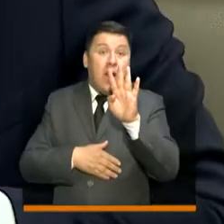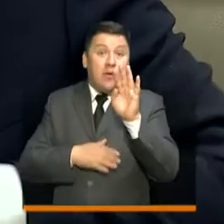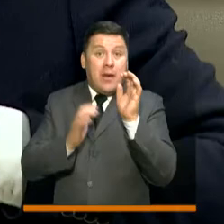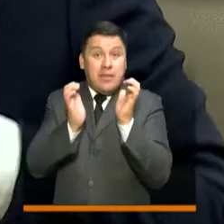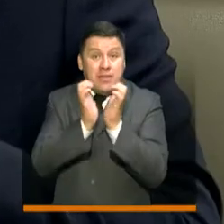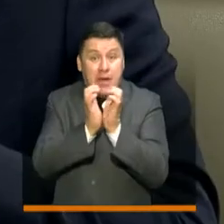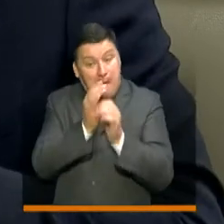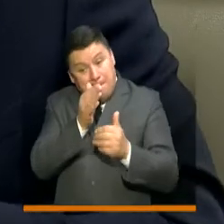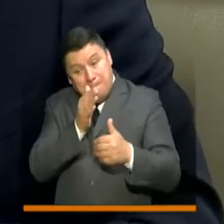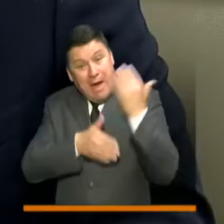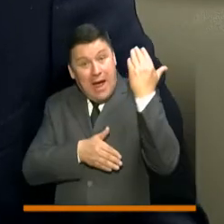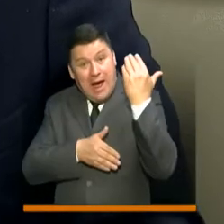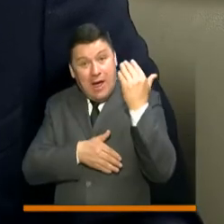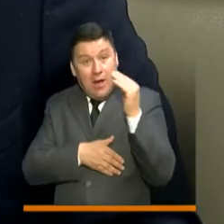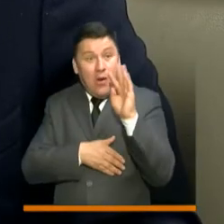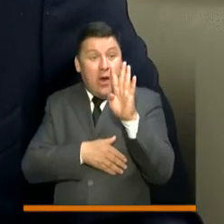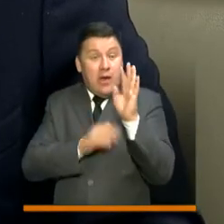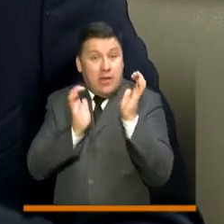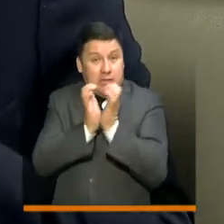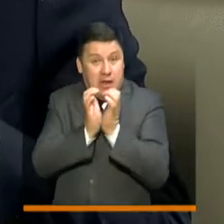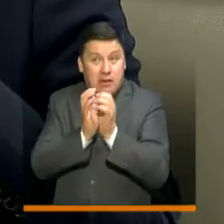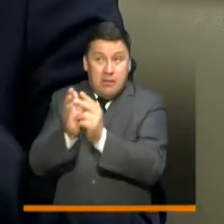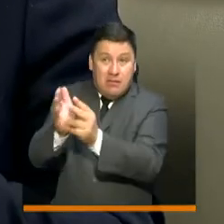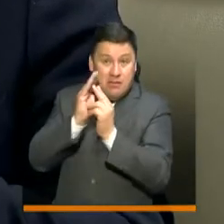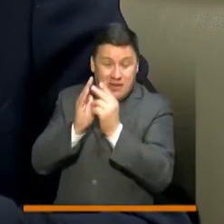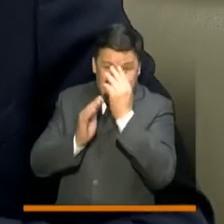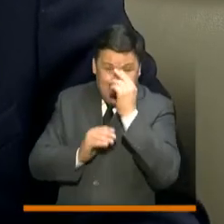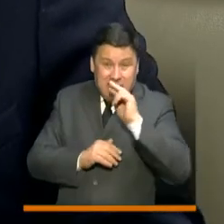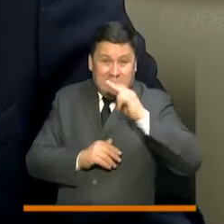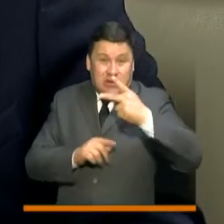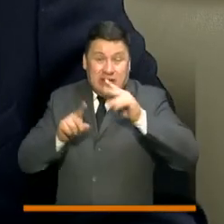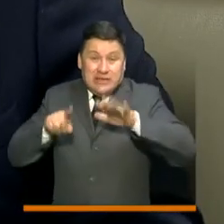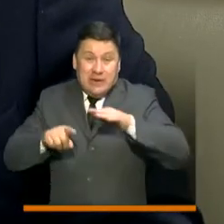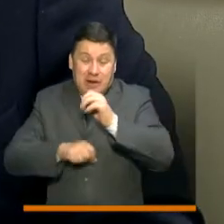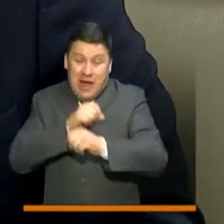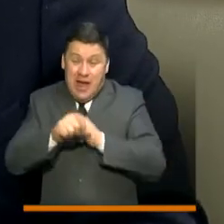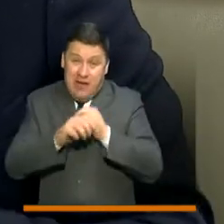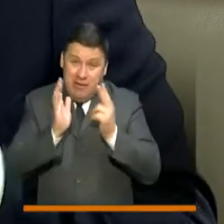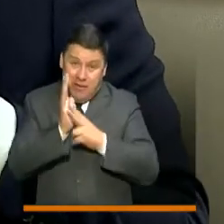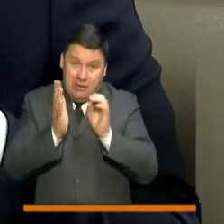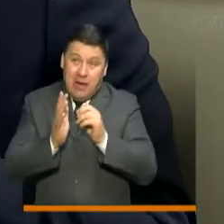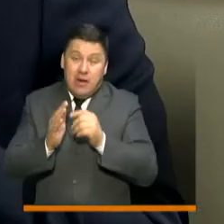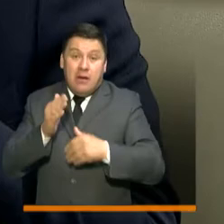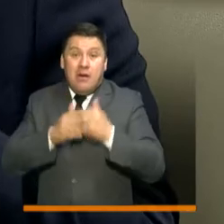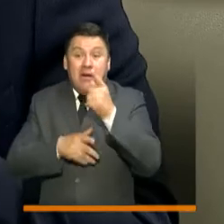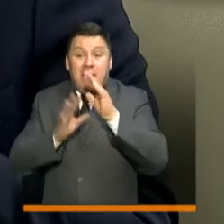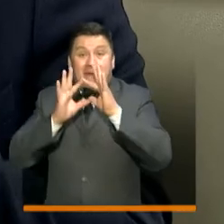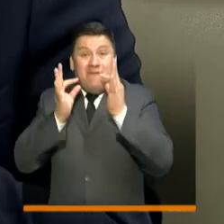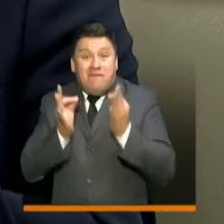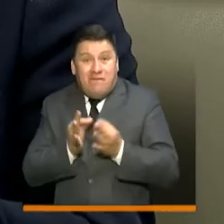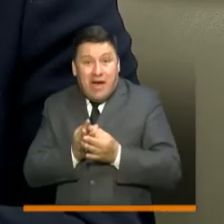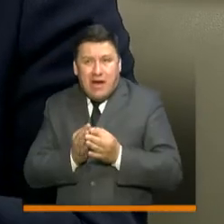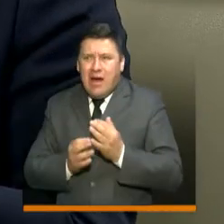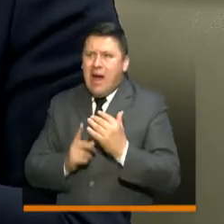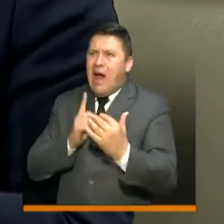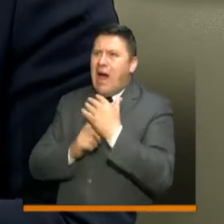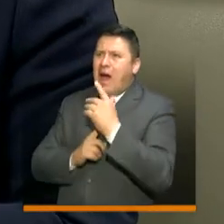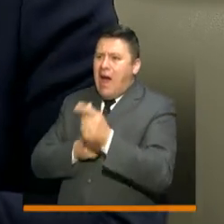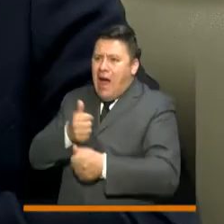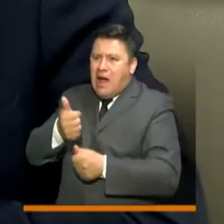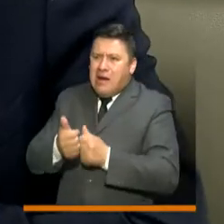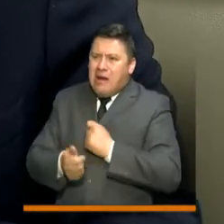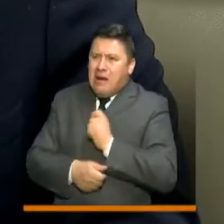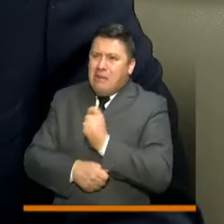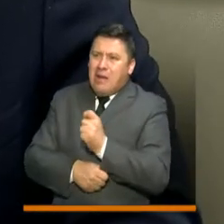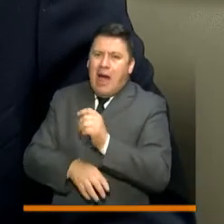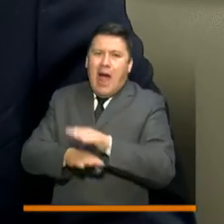que empezamos la convocatoria para los créditos del segundo semestre del año 2020 las familias que se vieron afectadas por